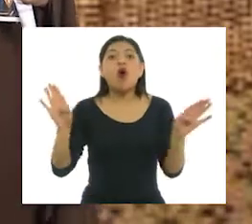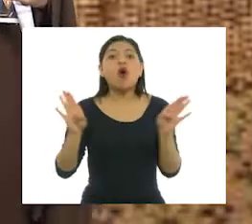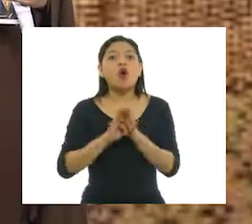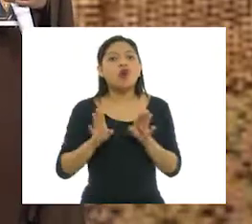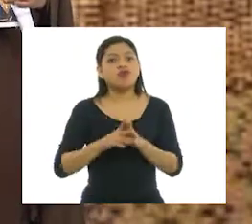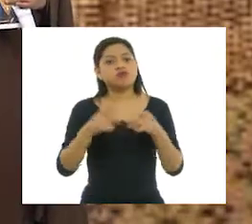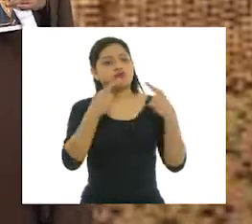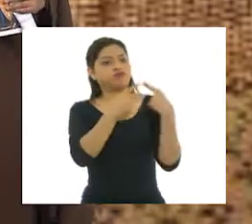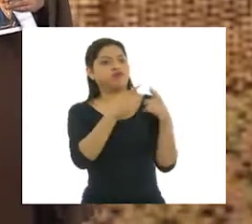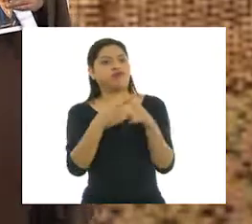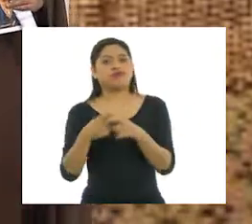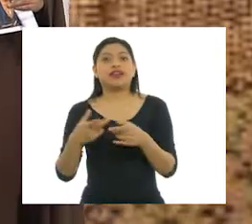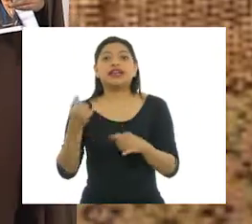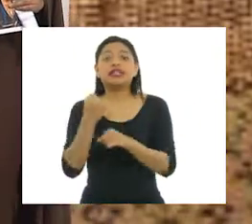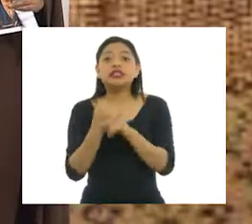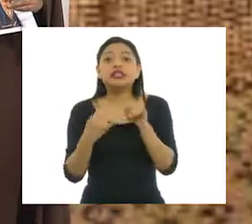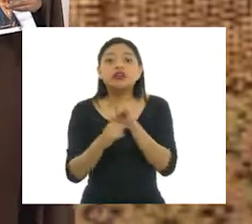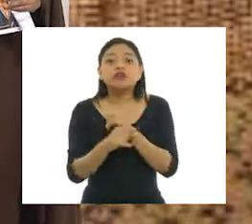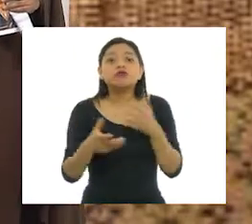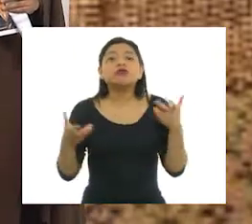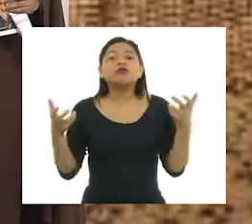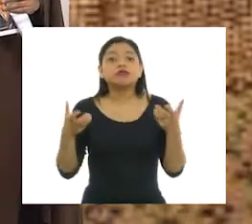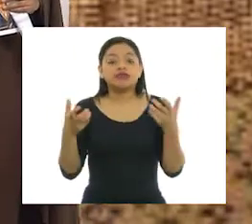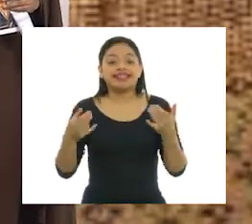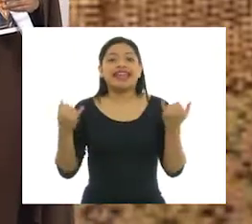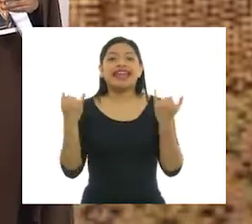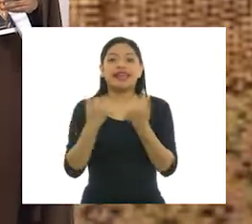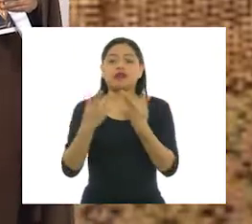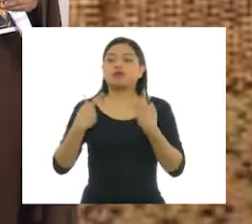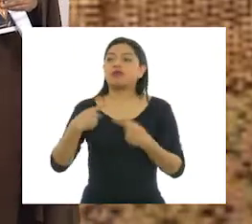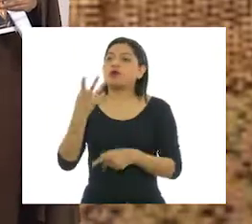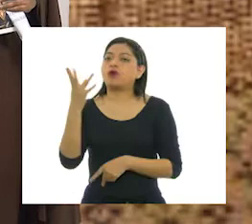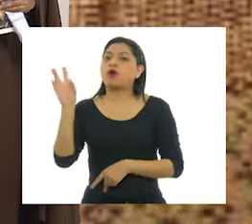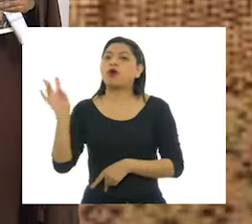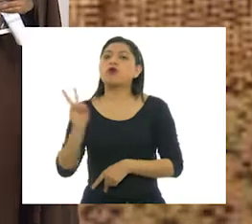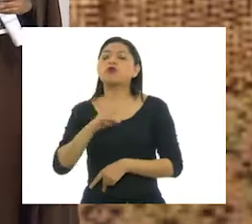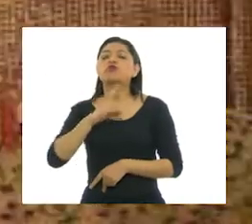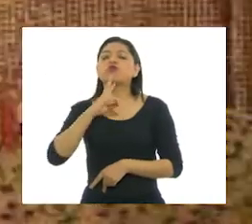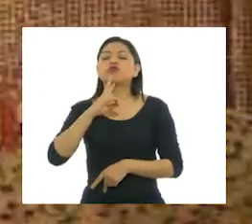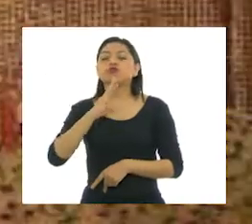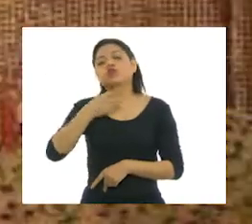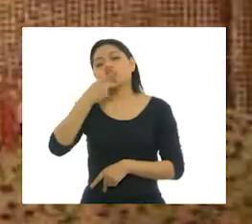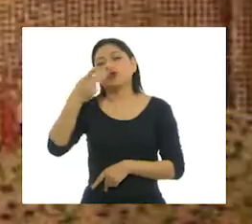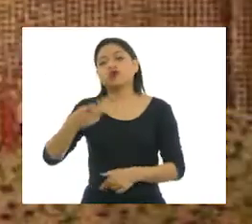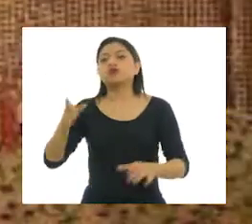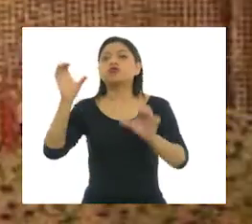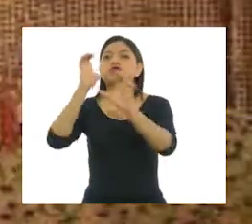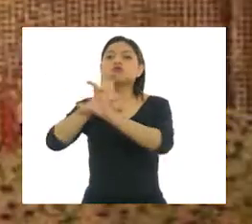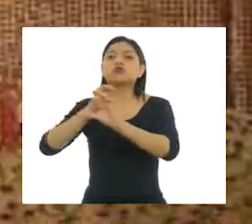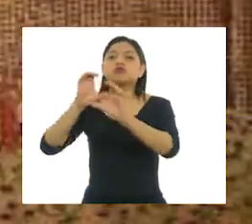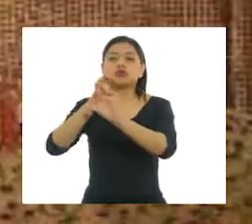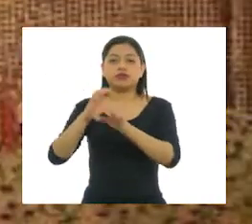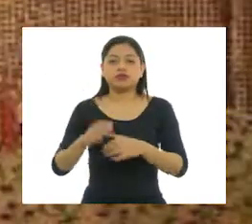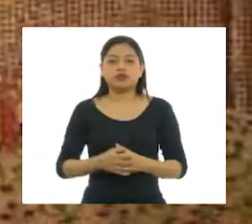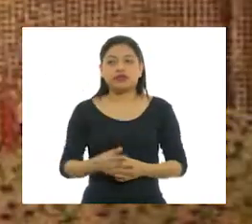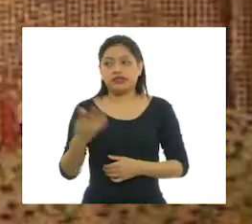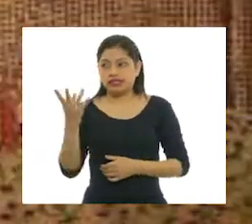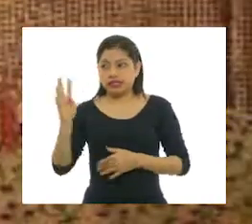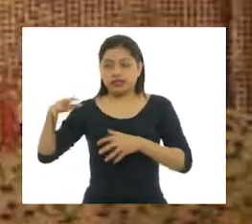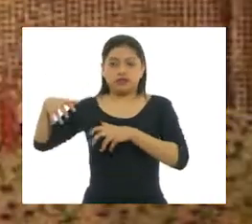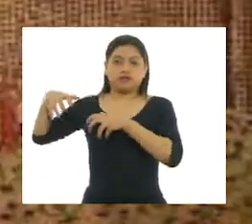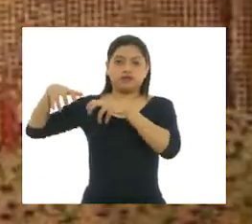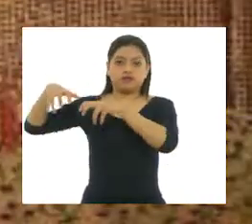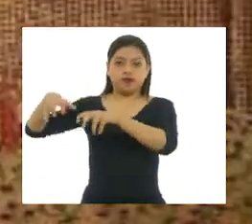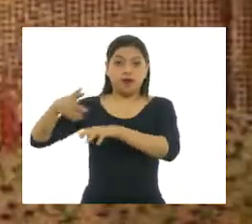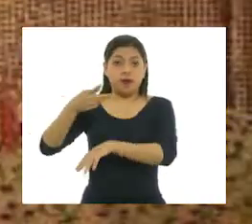usarán, a los grandes coros, pero sobre todo a la rítmica que se escogerá. Bueno, aunque tampoco es de sorprenderse